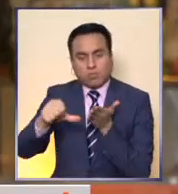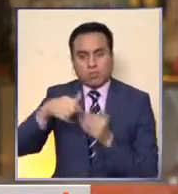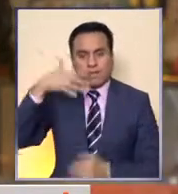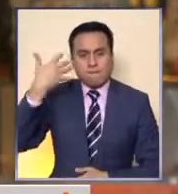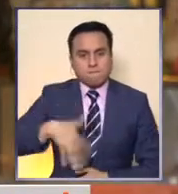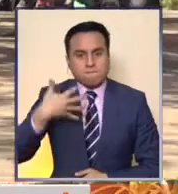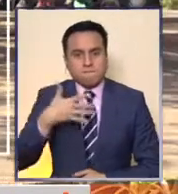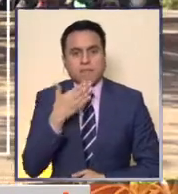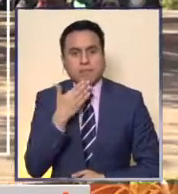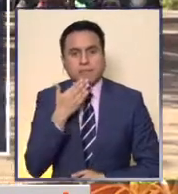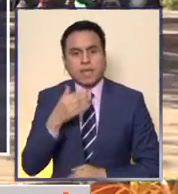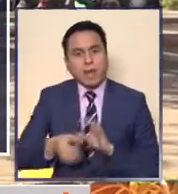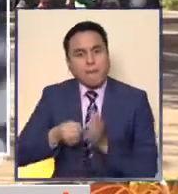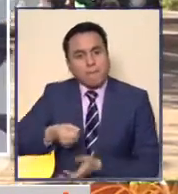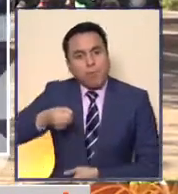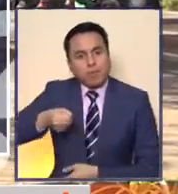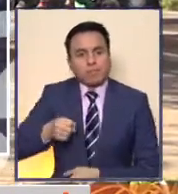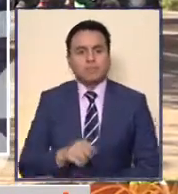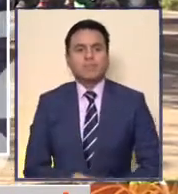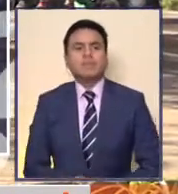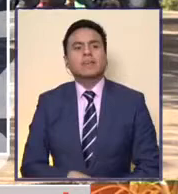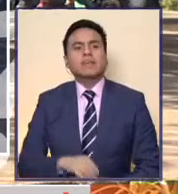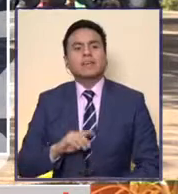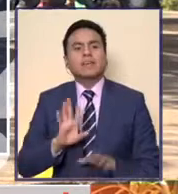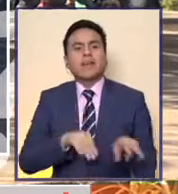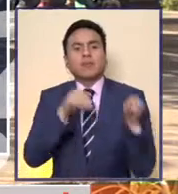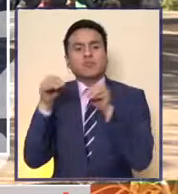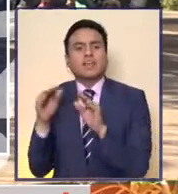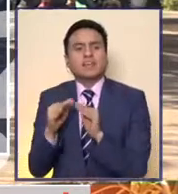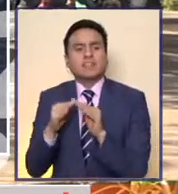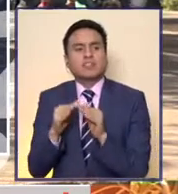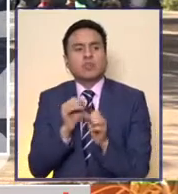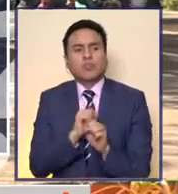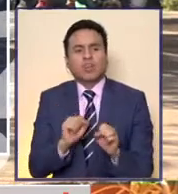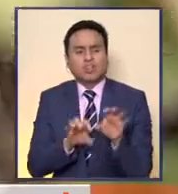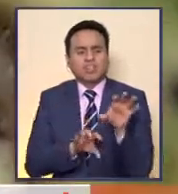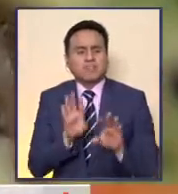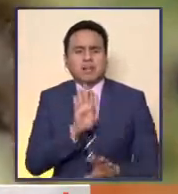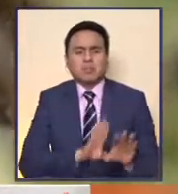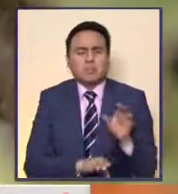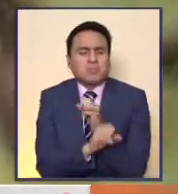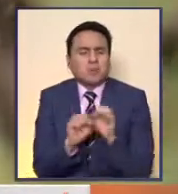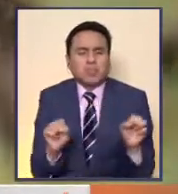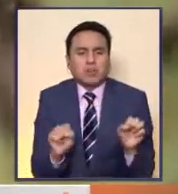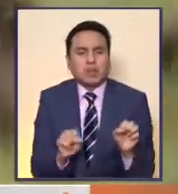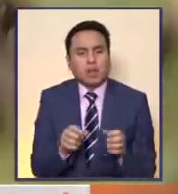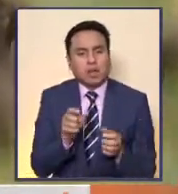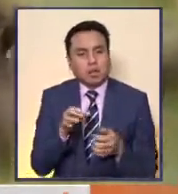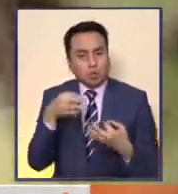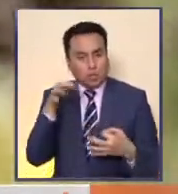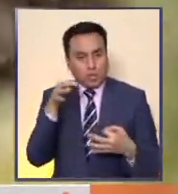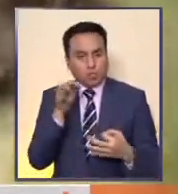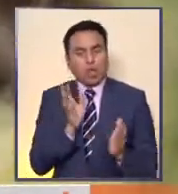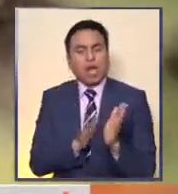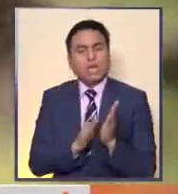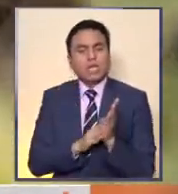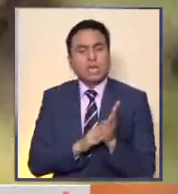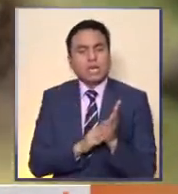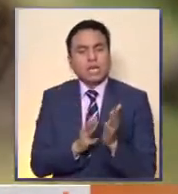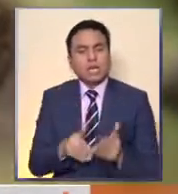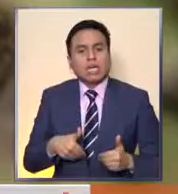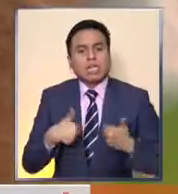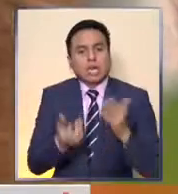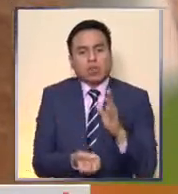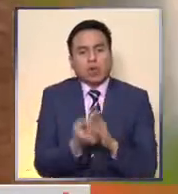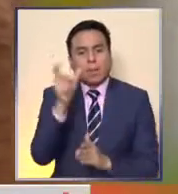y con bolsa. ¿Qué pasa si me cambio de casa y ya no puedo tener a mis mascotas? Con un documento debe acreditar la entrega a la